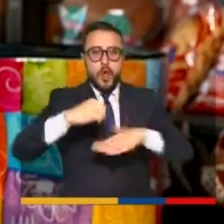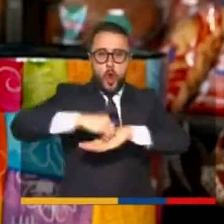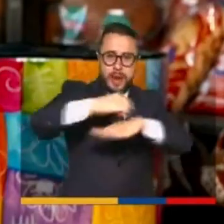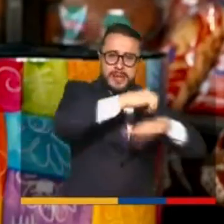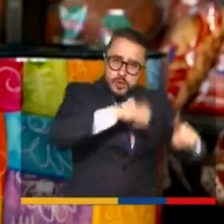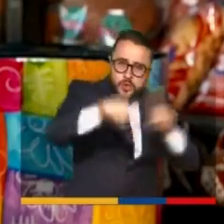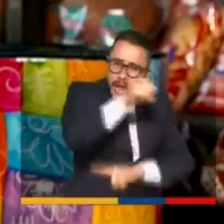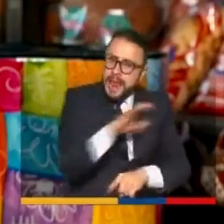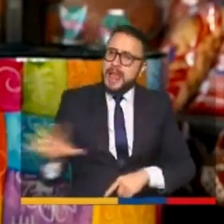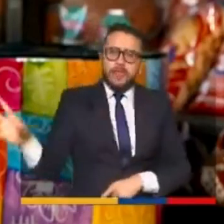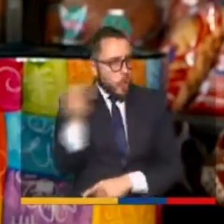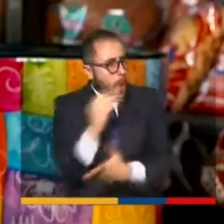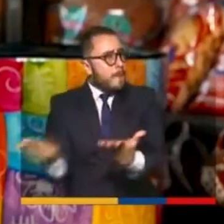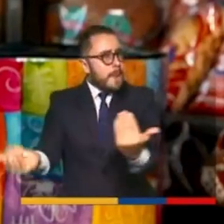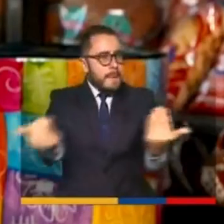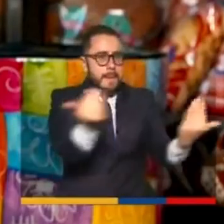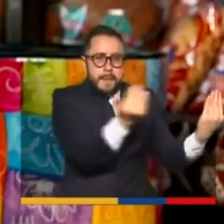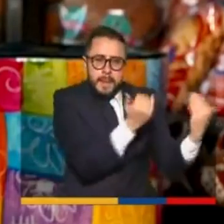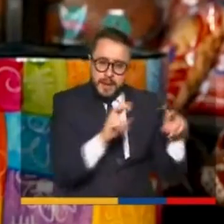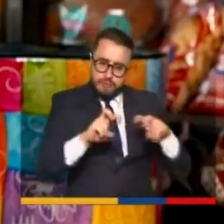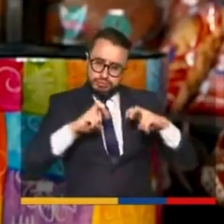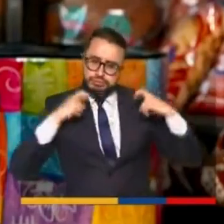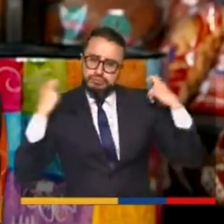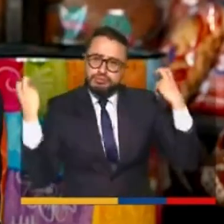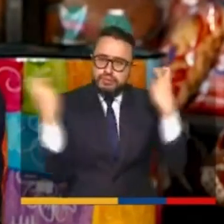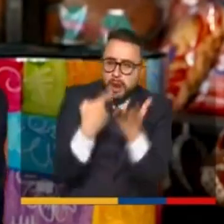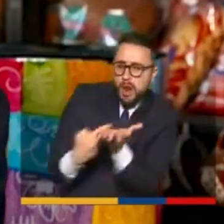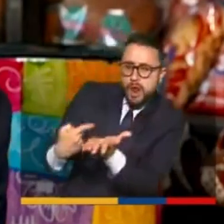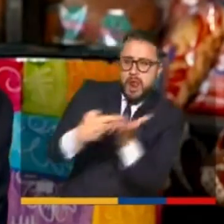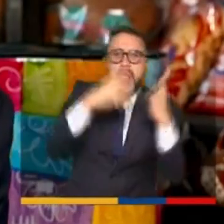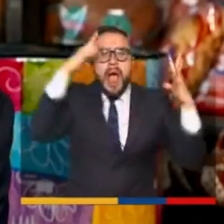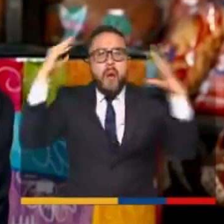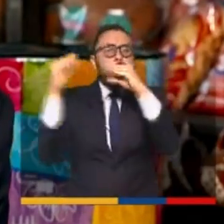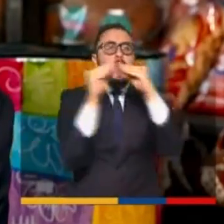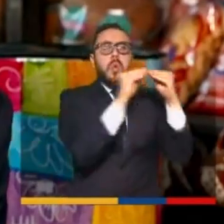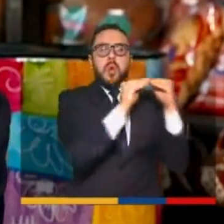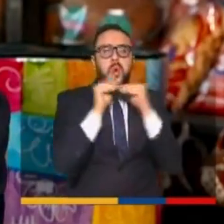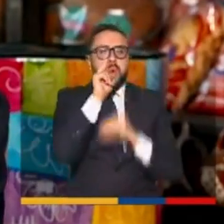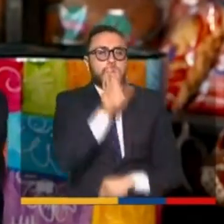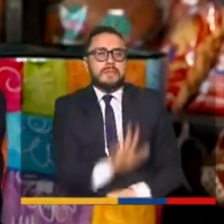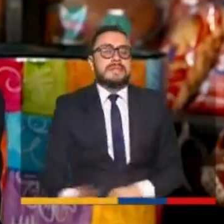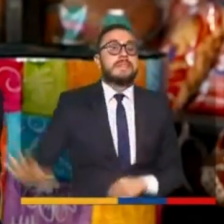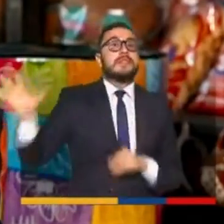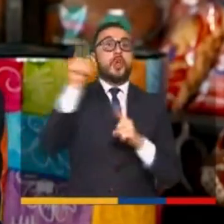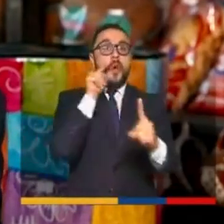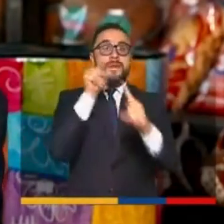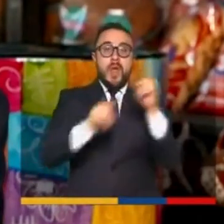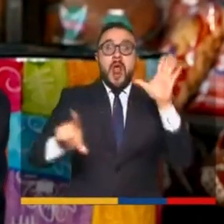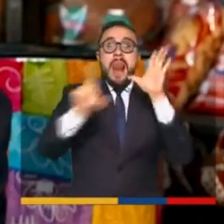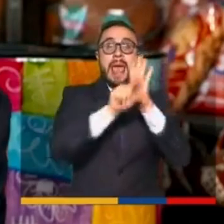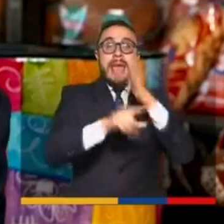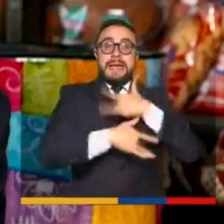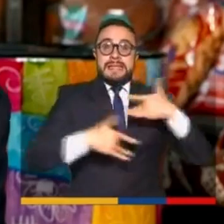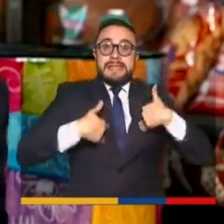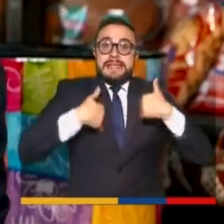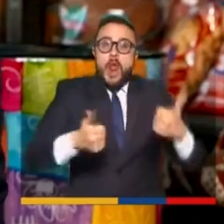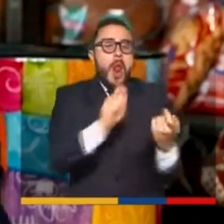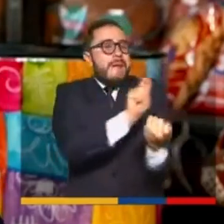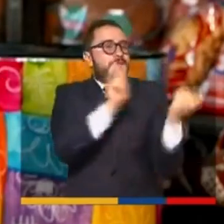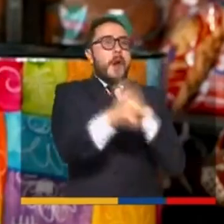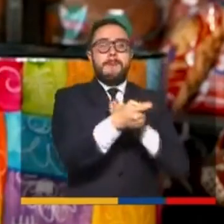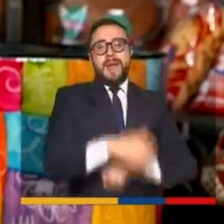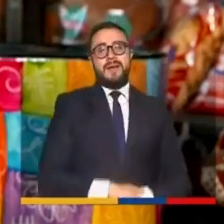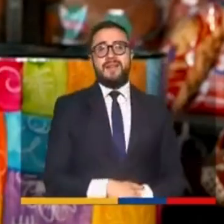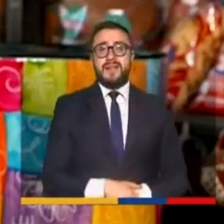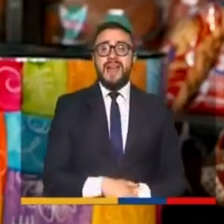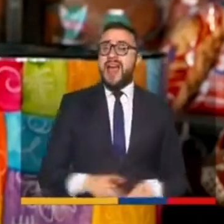nos sentemos a construir un gran acuerdo nacional en torno a la reforma a la salud. El sistema de la Ley 100